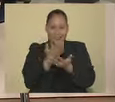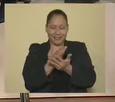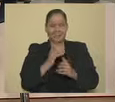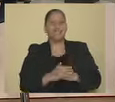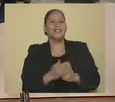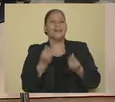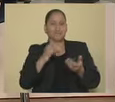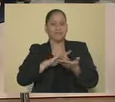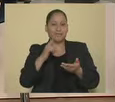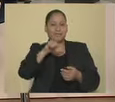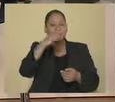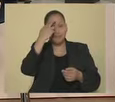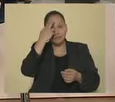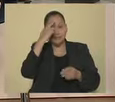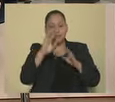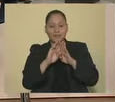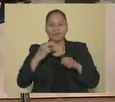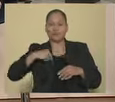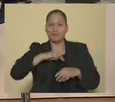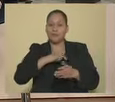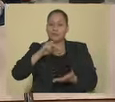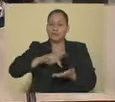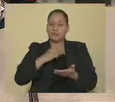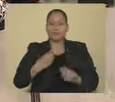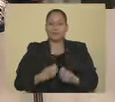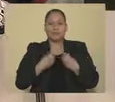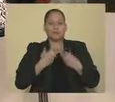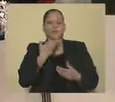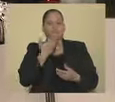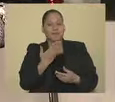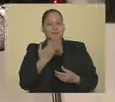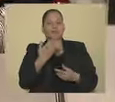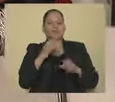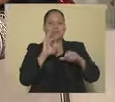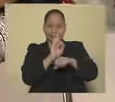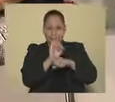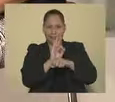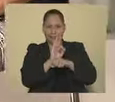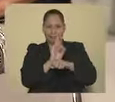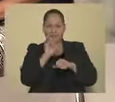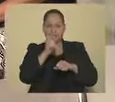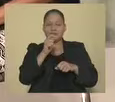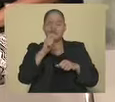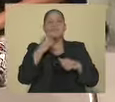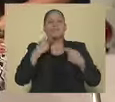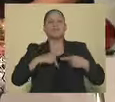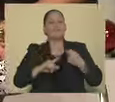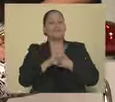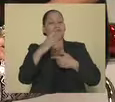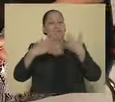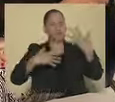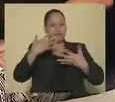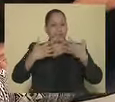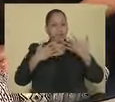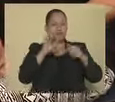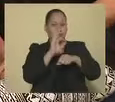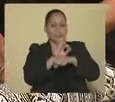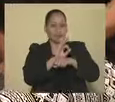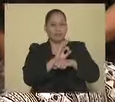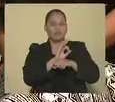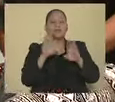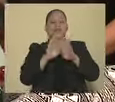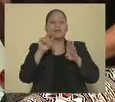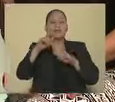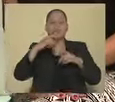bueno, recuerden ustedes que para volver a comenzar una vida nueva existe protección a víctimas de violencia, ya que la